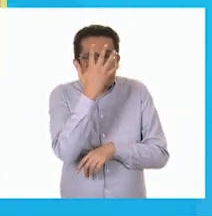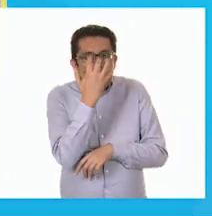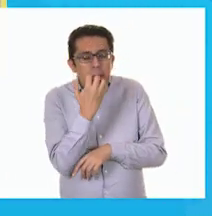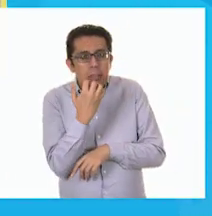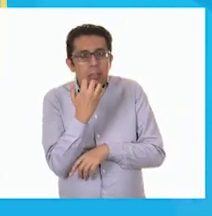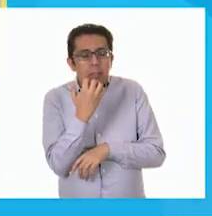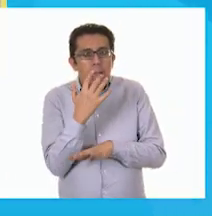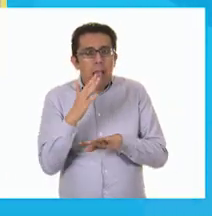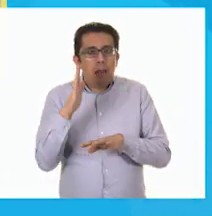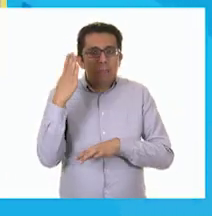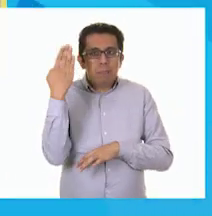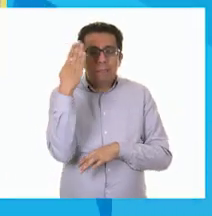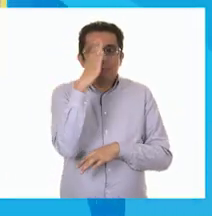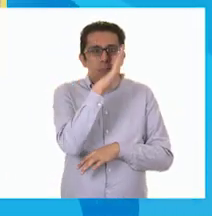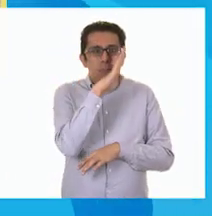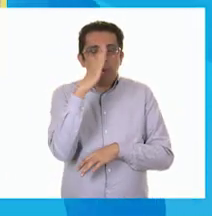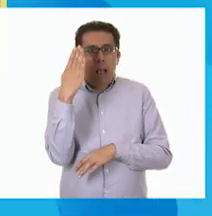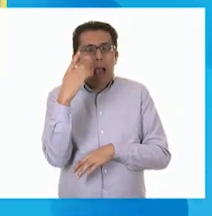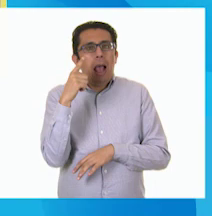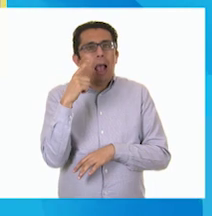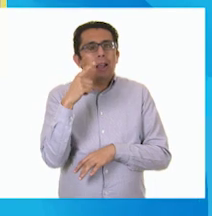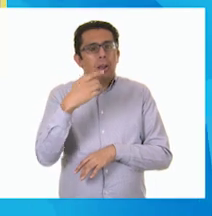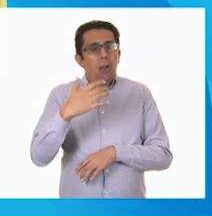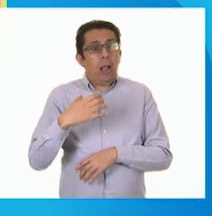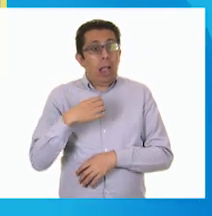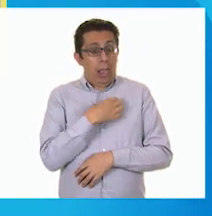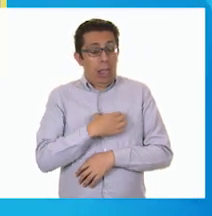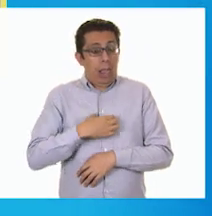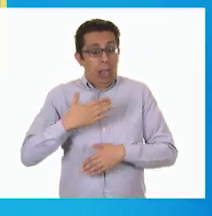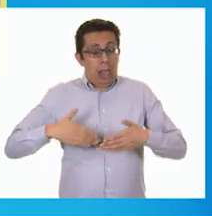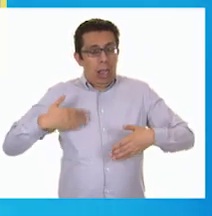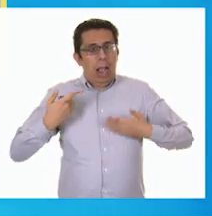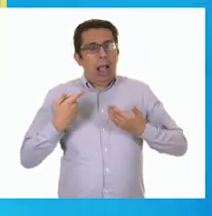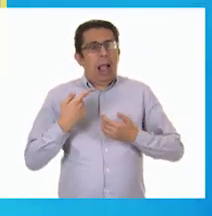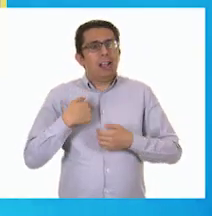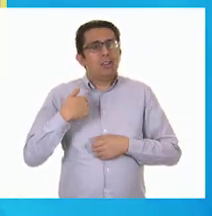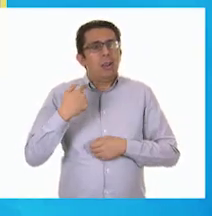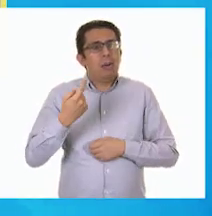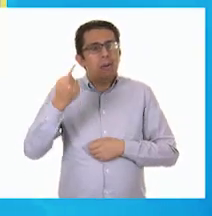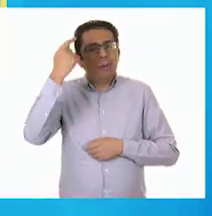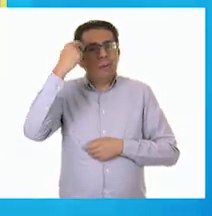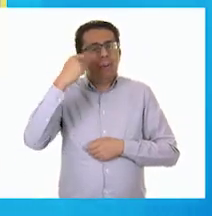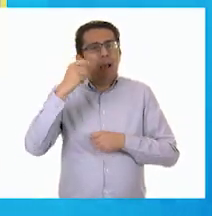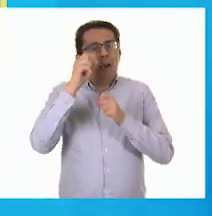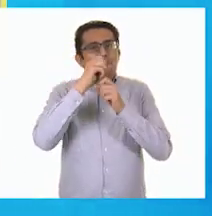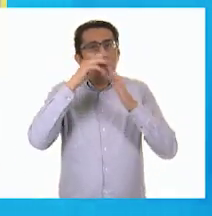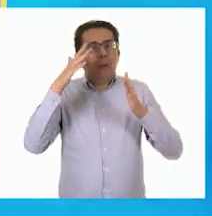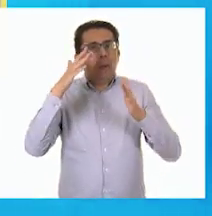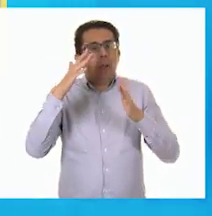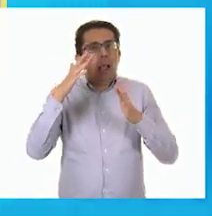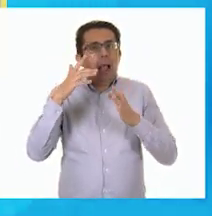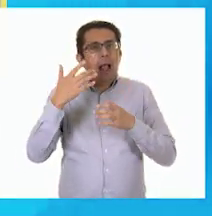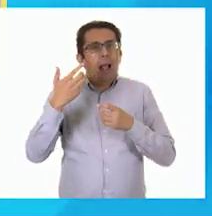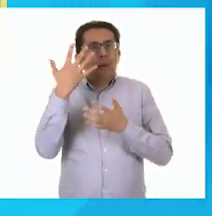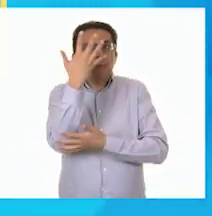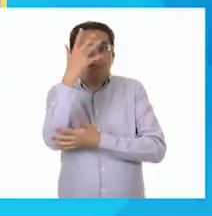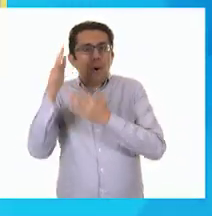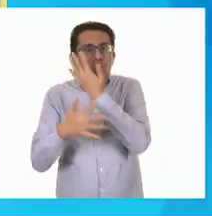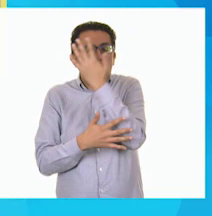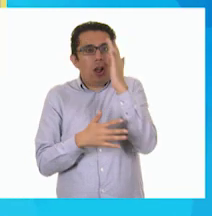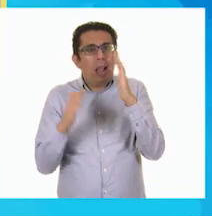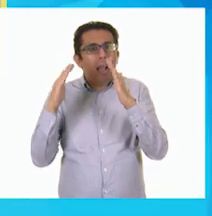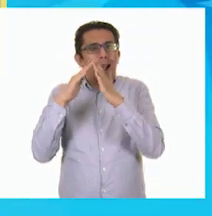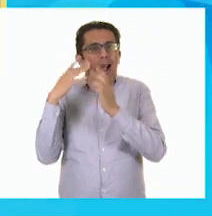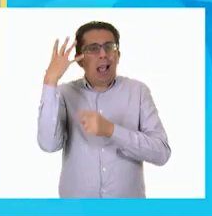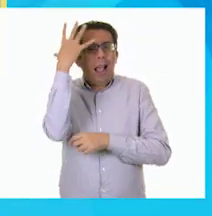está alegre, es como si hubiera un bosque lleno de animales y una casa muy bonita. Y cuando está